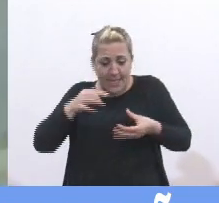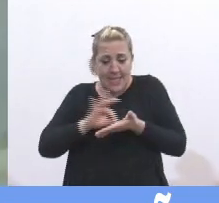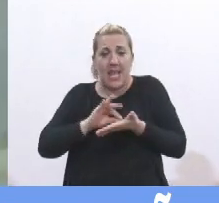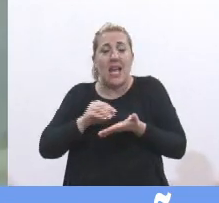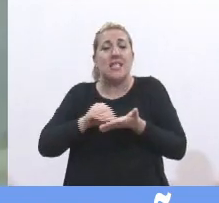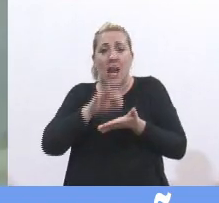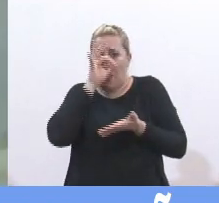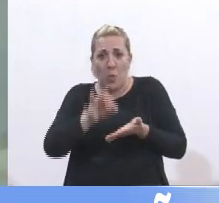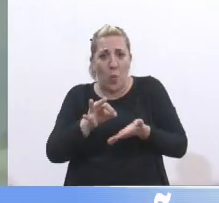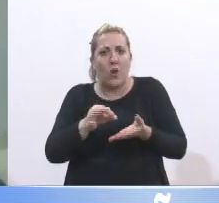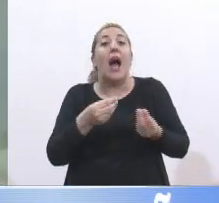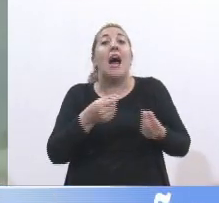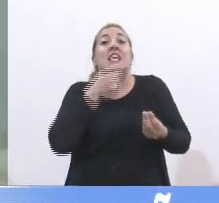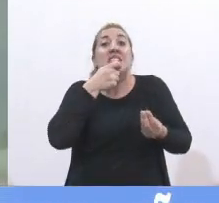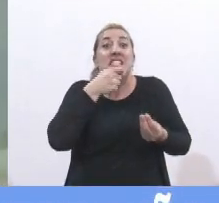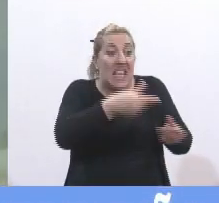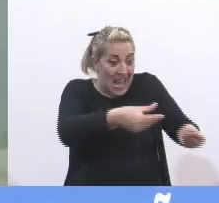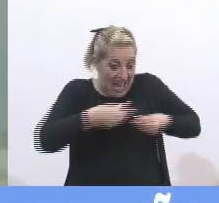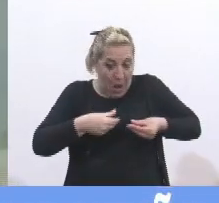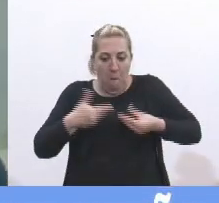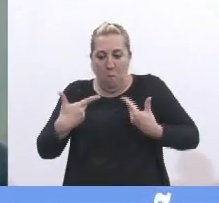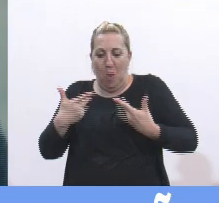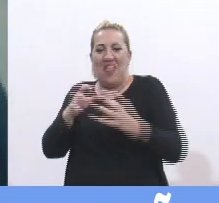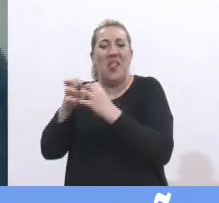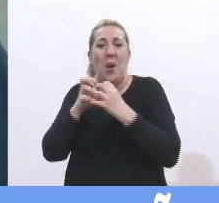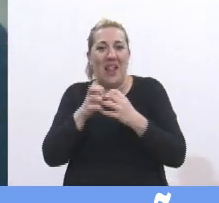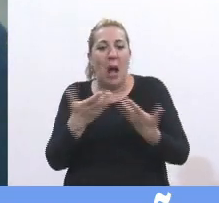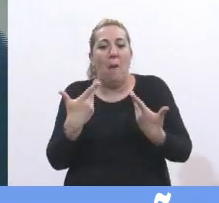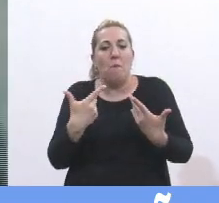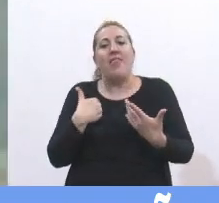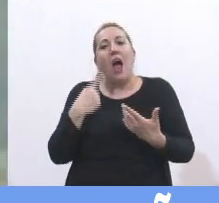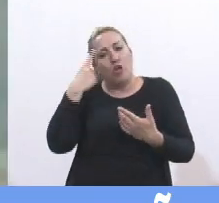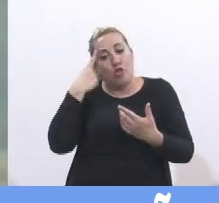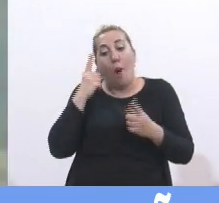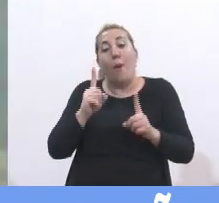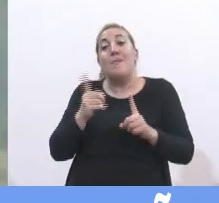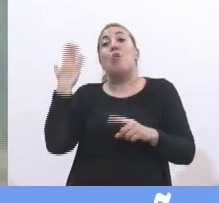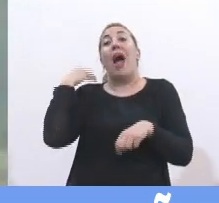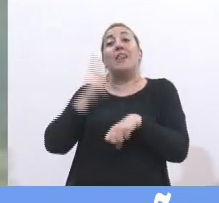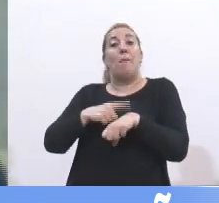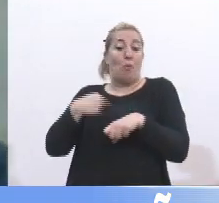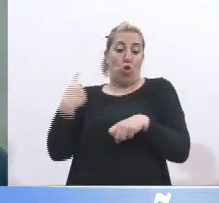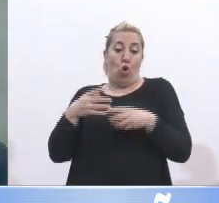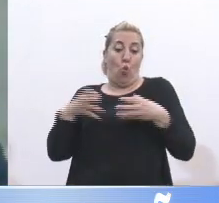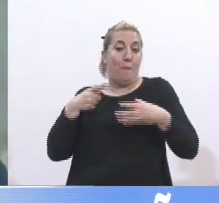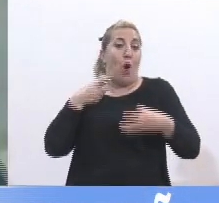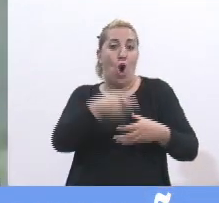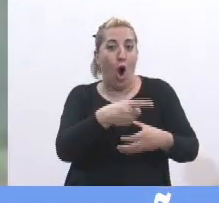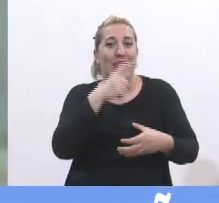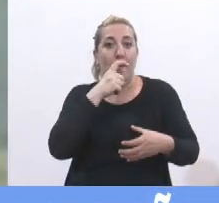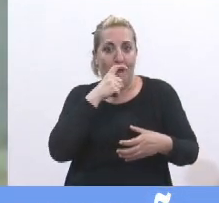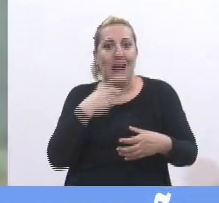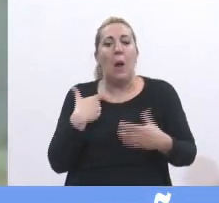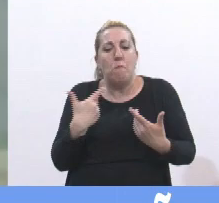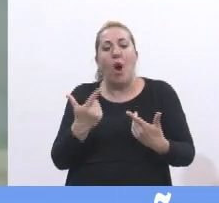Senado, ahí podríamos haber debatido y nos podrían haber dado a la oposición de ese momento la posibilidad de discutir y plantear